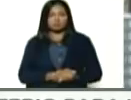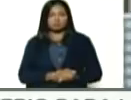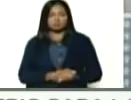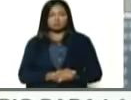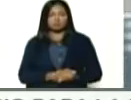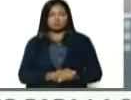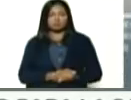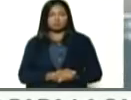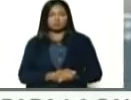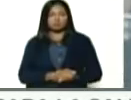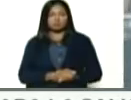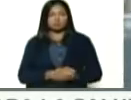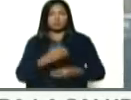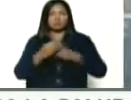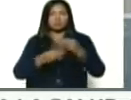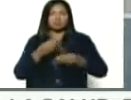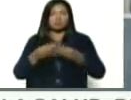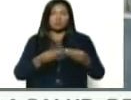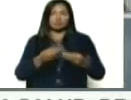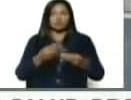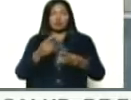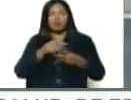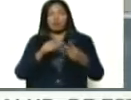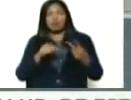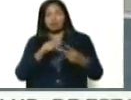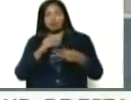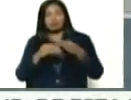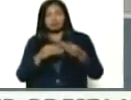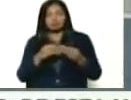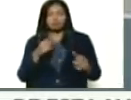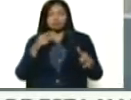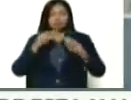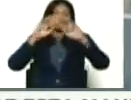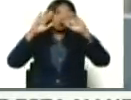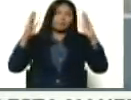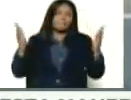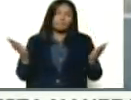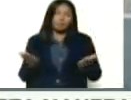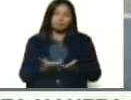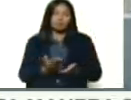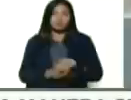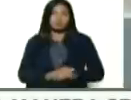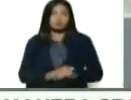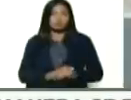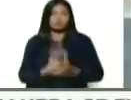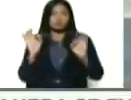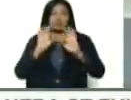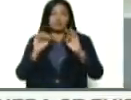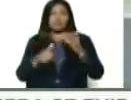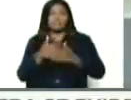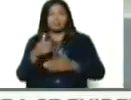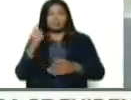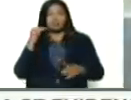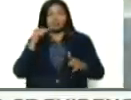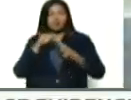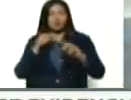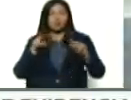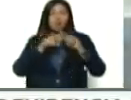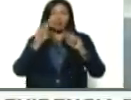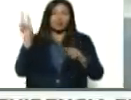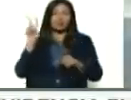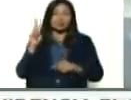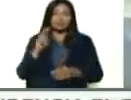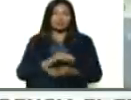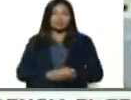que se han hecho en las últimas dos décadas récord mundial nadie más tiene un récord como beso